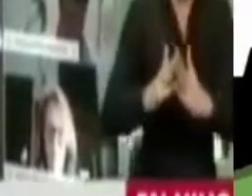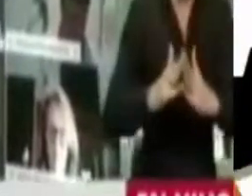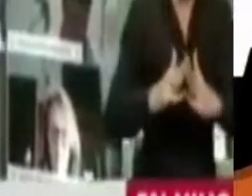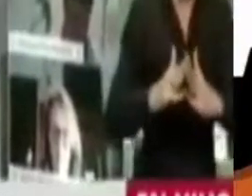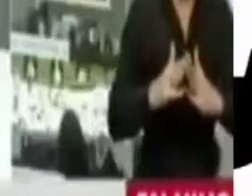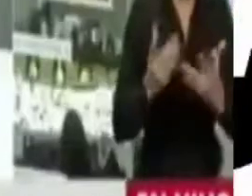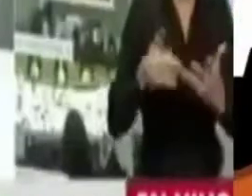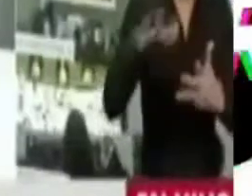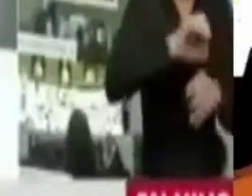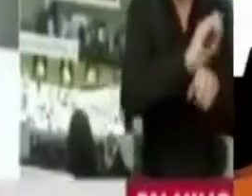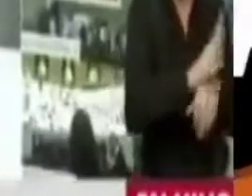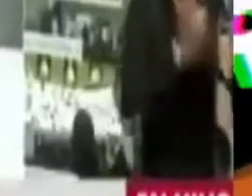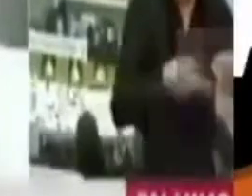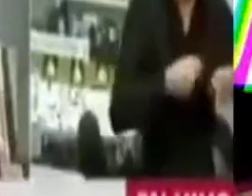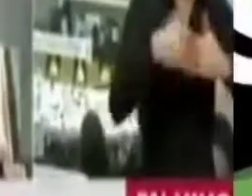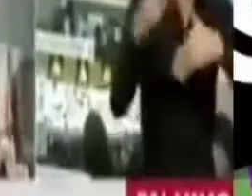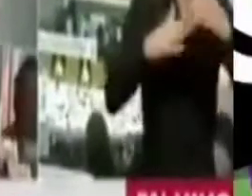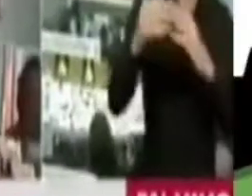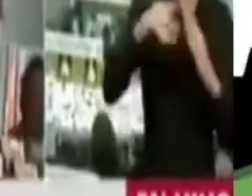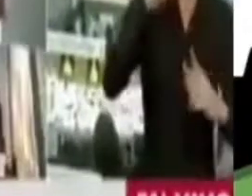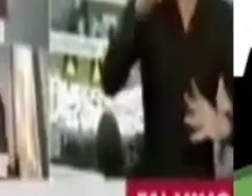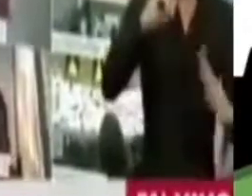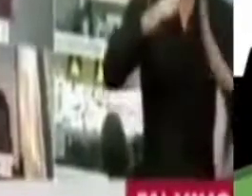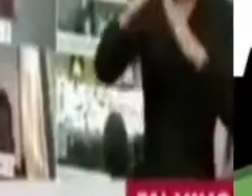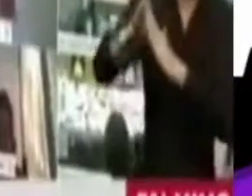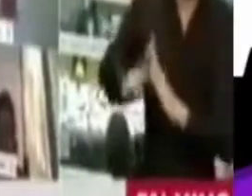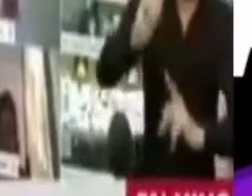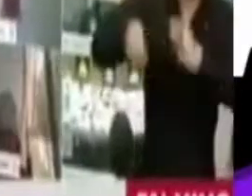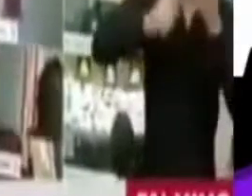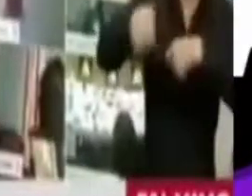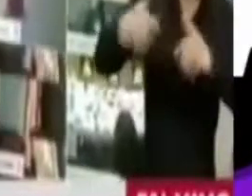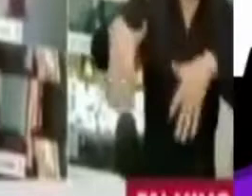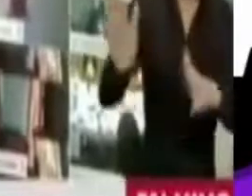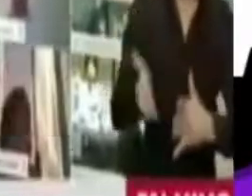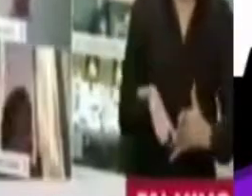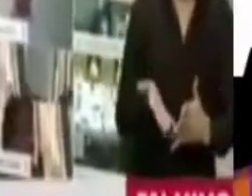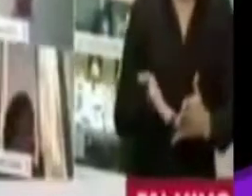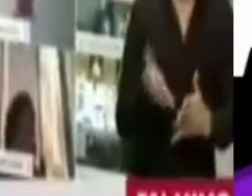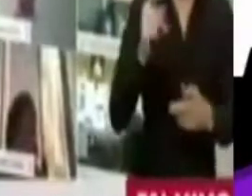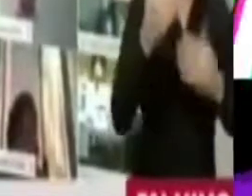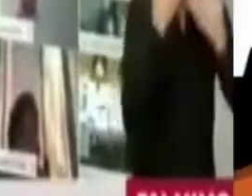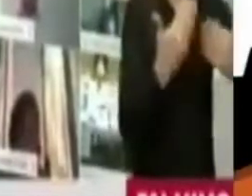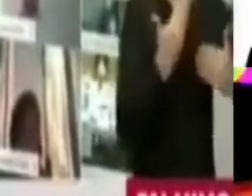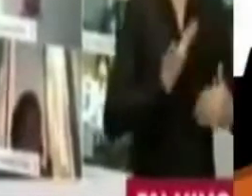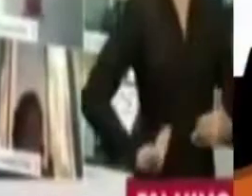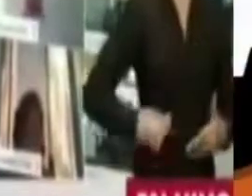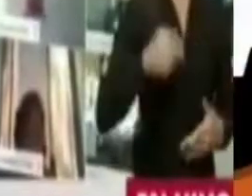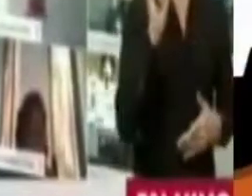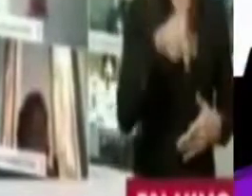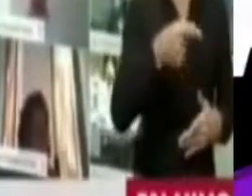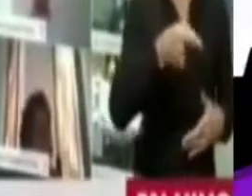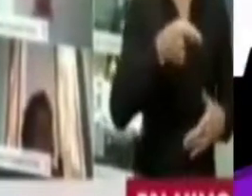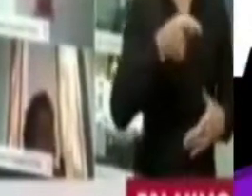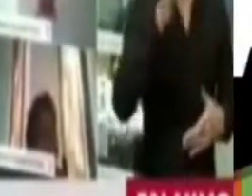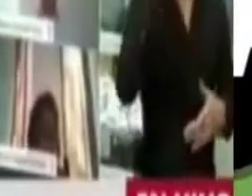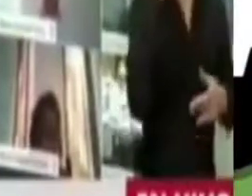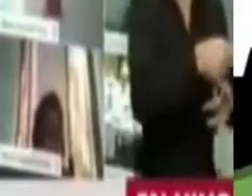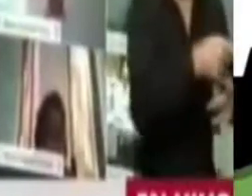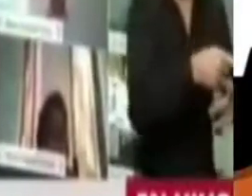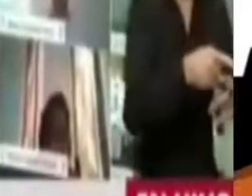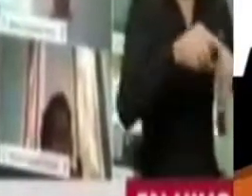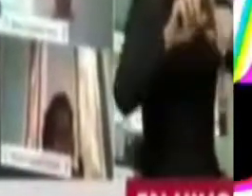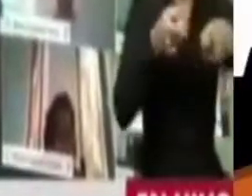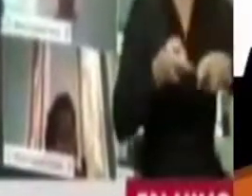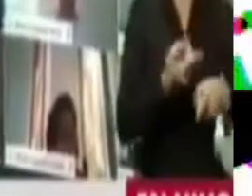va a ser difícil que toda la deuda se pueda pagar este año, pero no descarto yo de que se pueda llegar